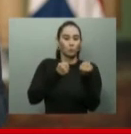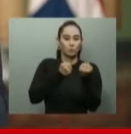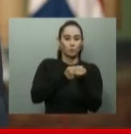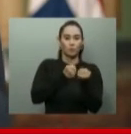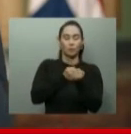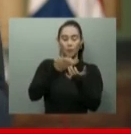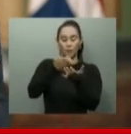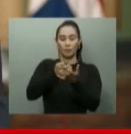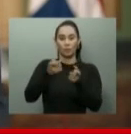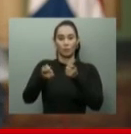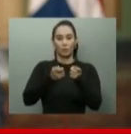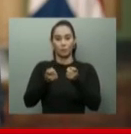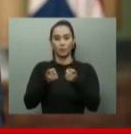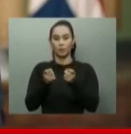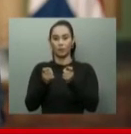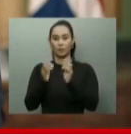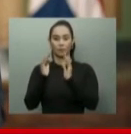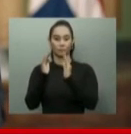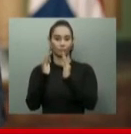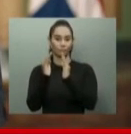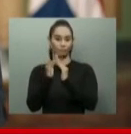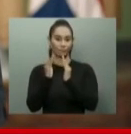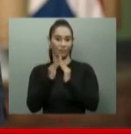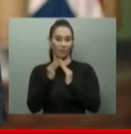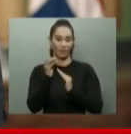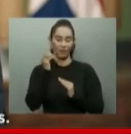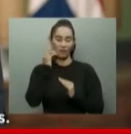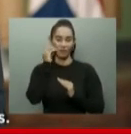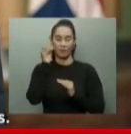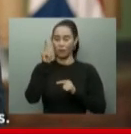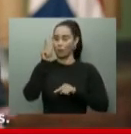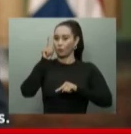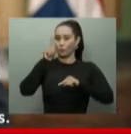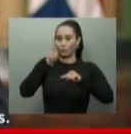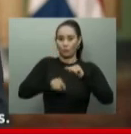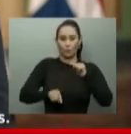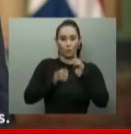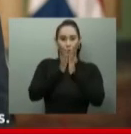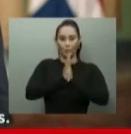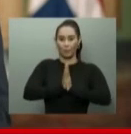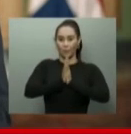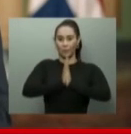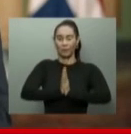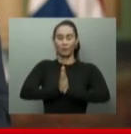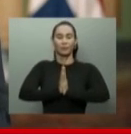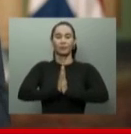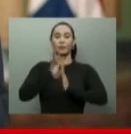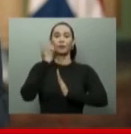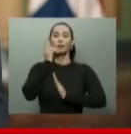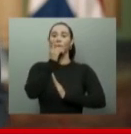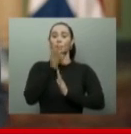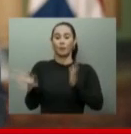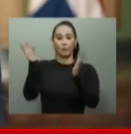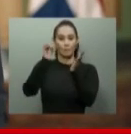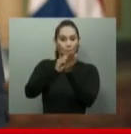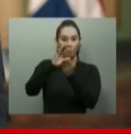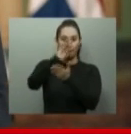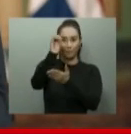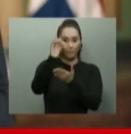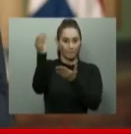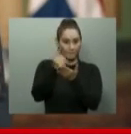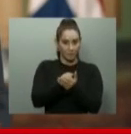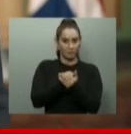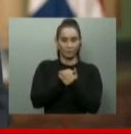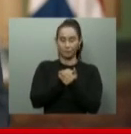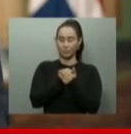eólica que iba a dar dinero para ayudar a los medios dominicanos eeuu decir que no no no no hay que hacer eso no